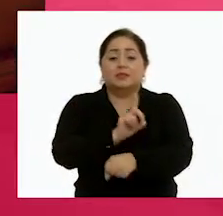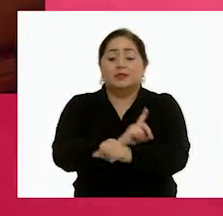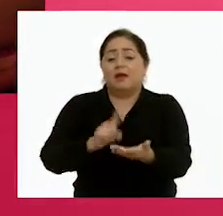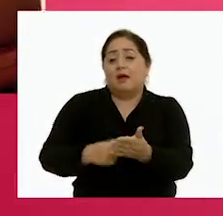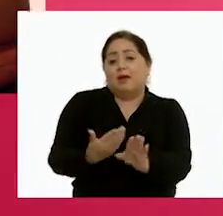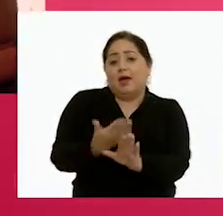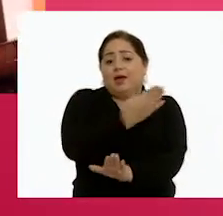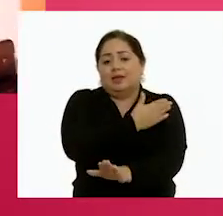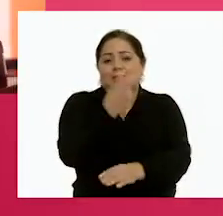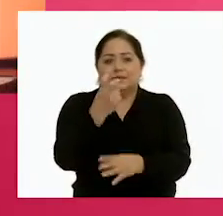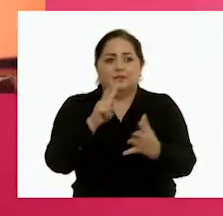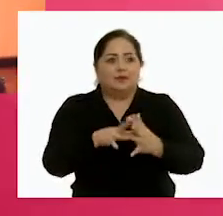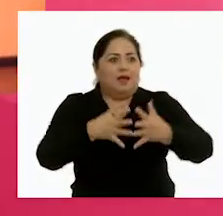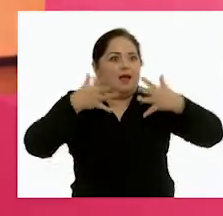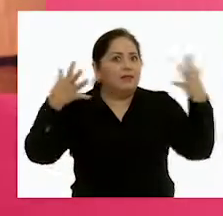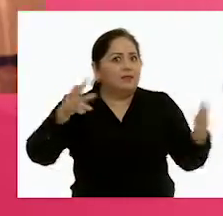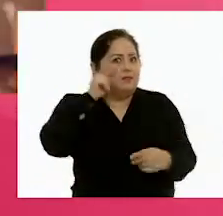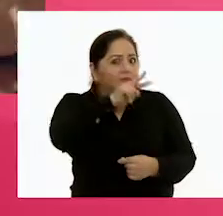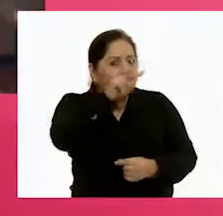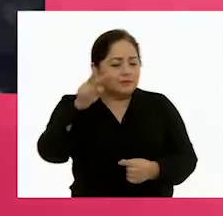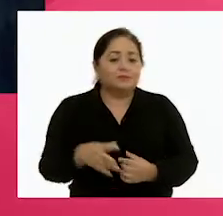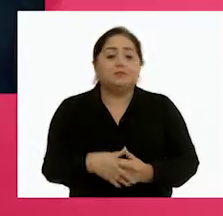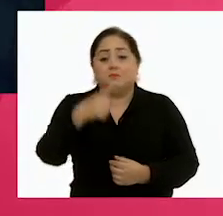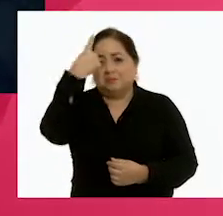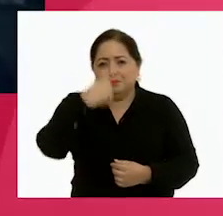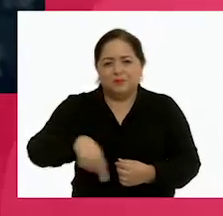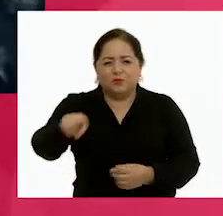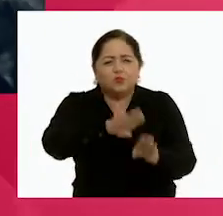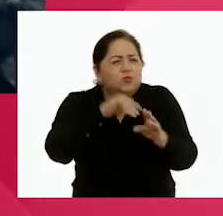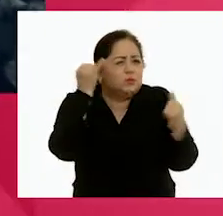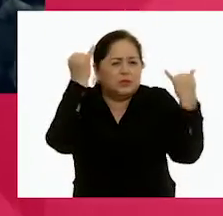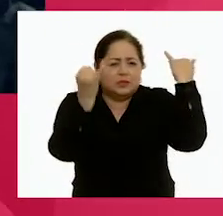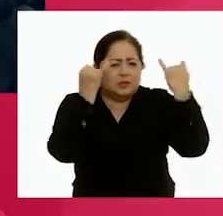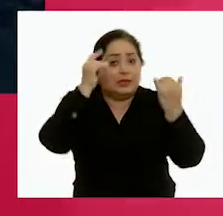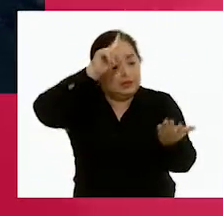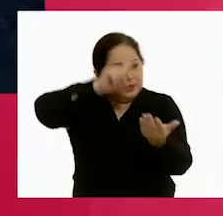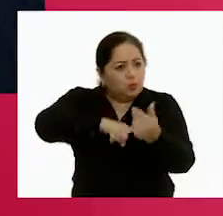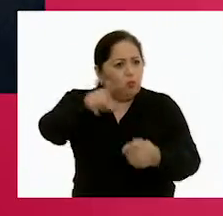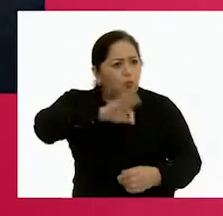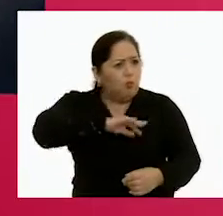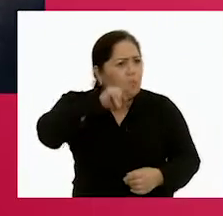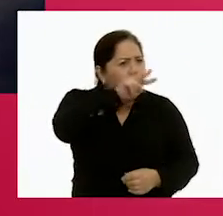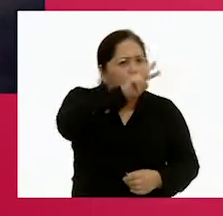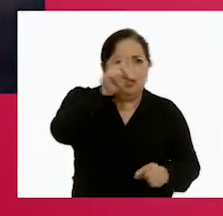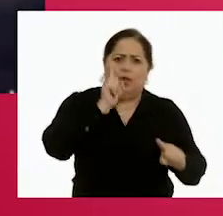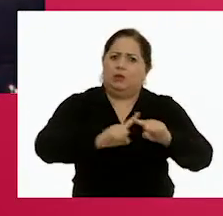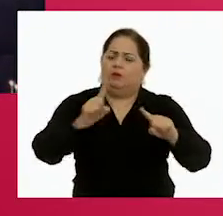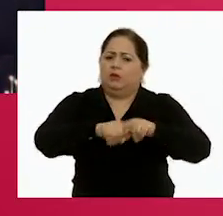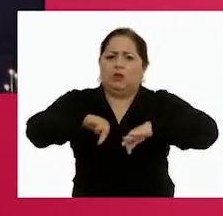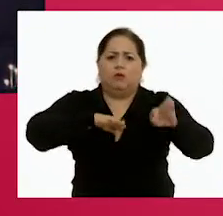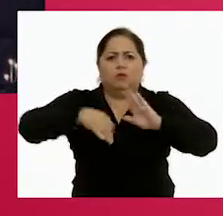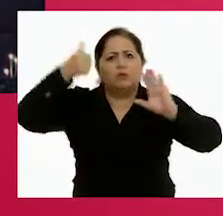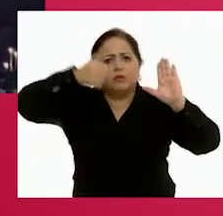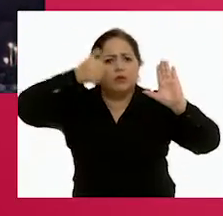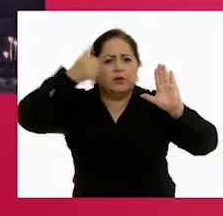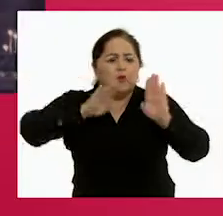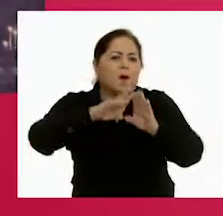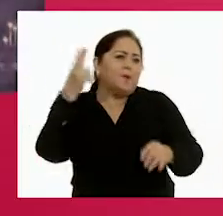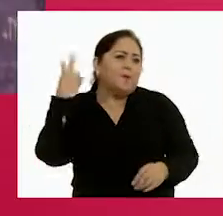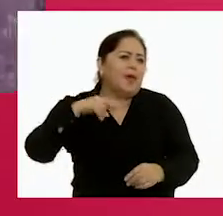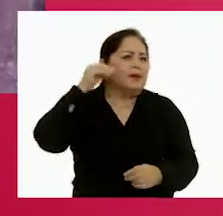aparición de este gran invento. Para darse una idea, dentro pueden verse múltiples trabajos de fotógrafos